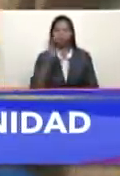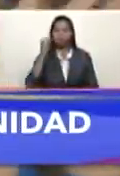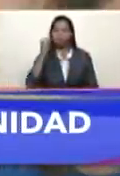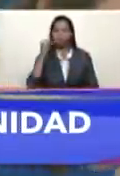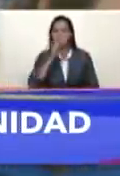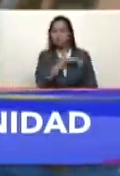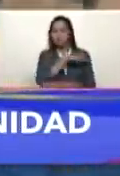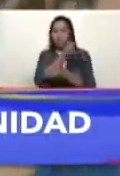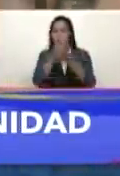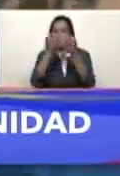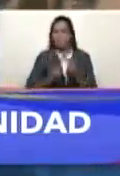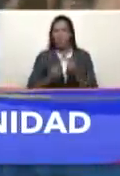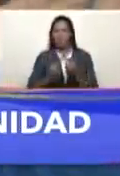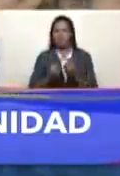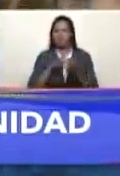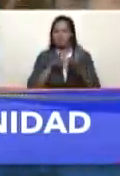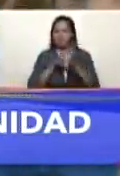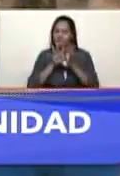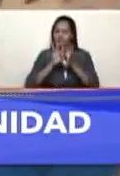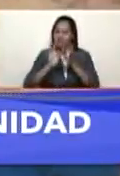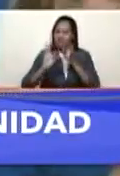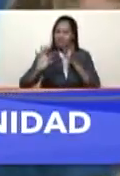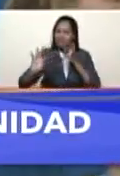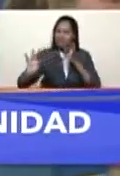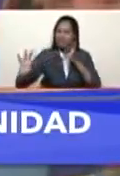Cimarrón eterno.